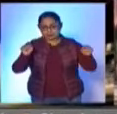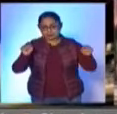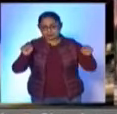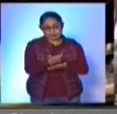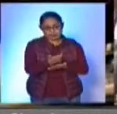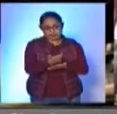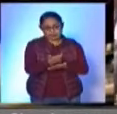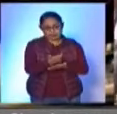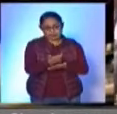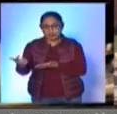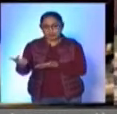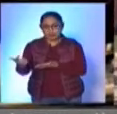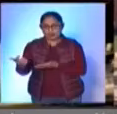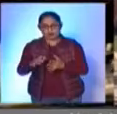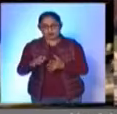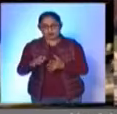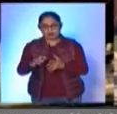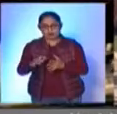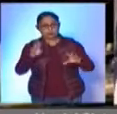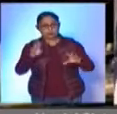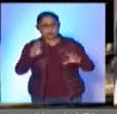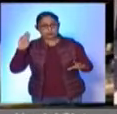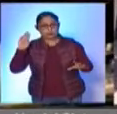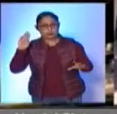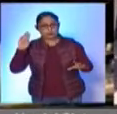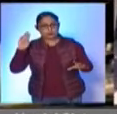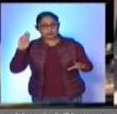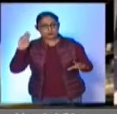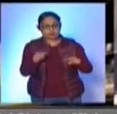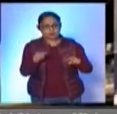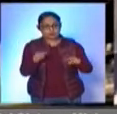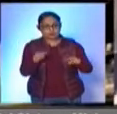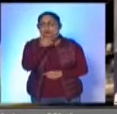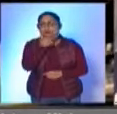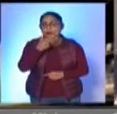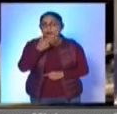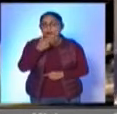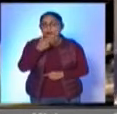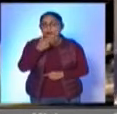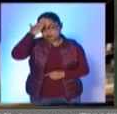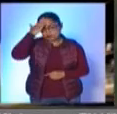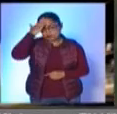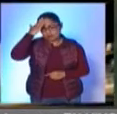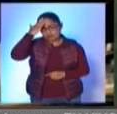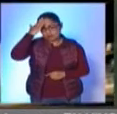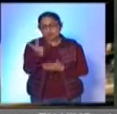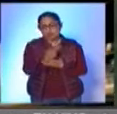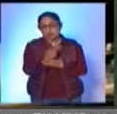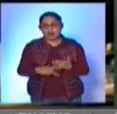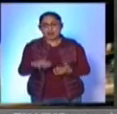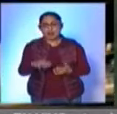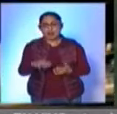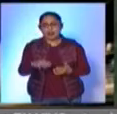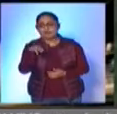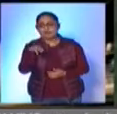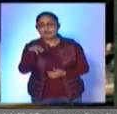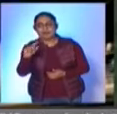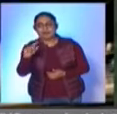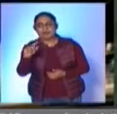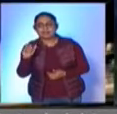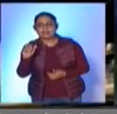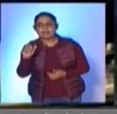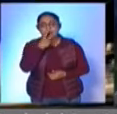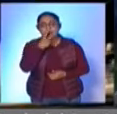número de localidades en todo el estado. Roberto Pantoja Arzola, delegado estatal de Programas para el Bienestar, informó que en